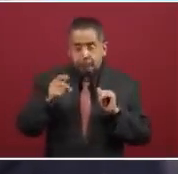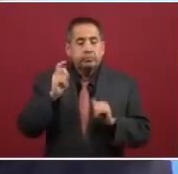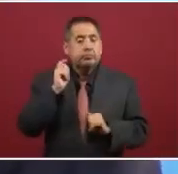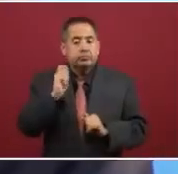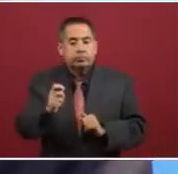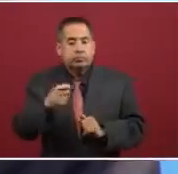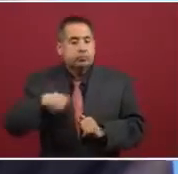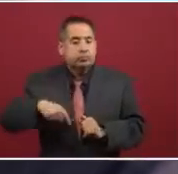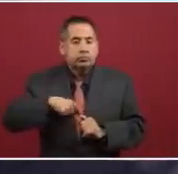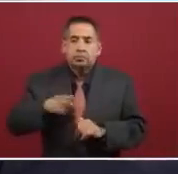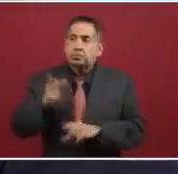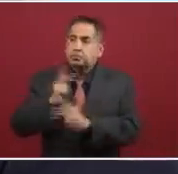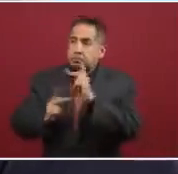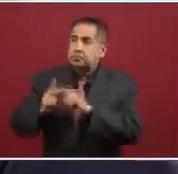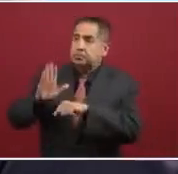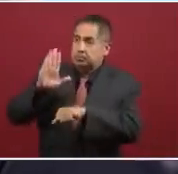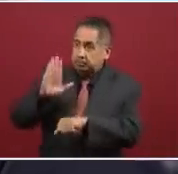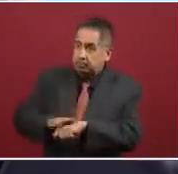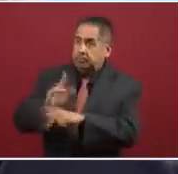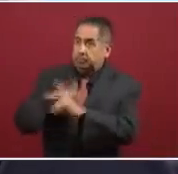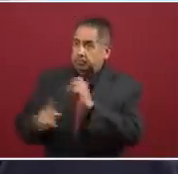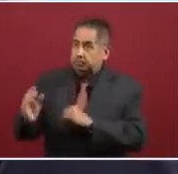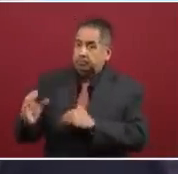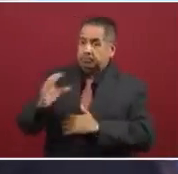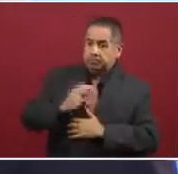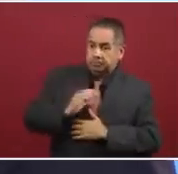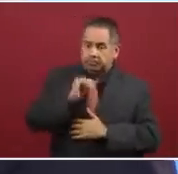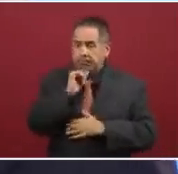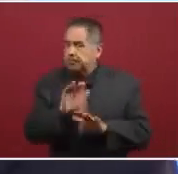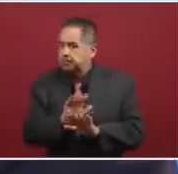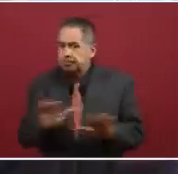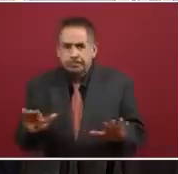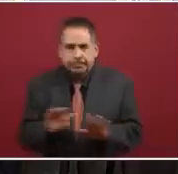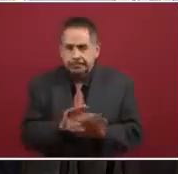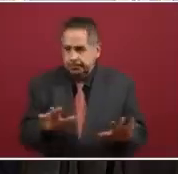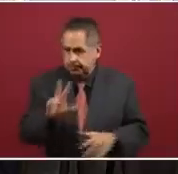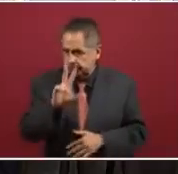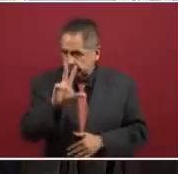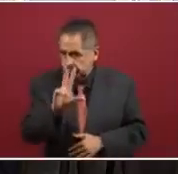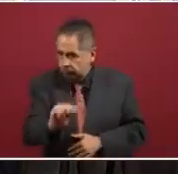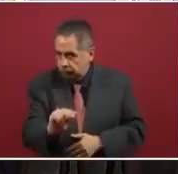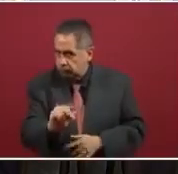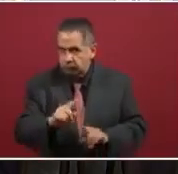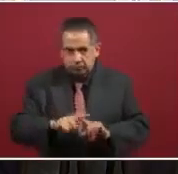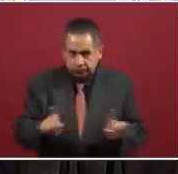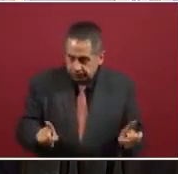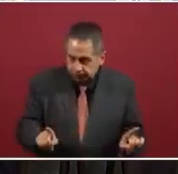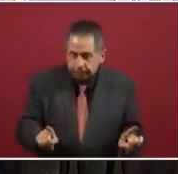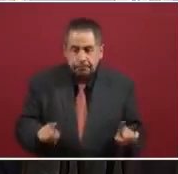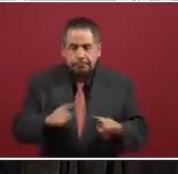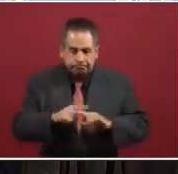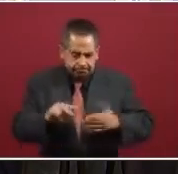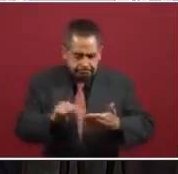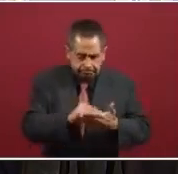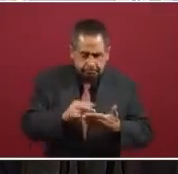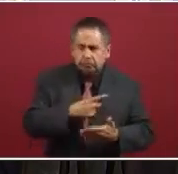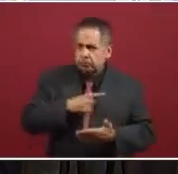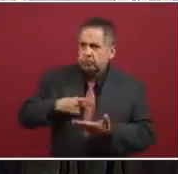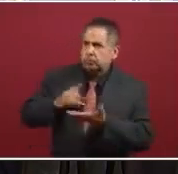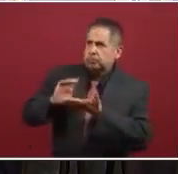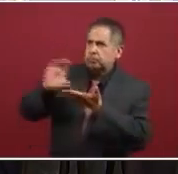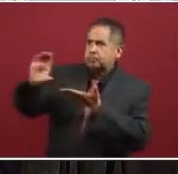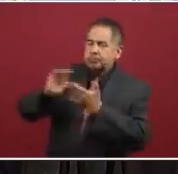estamos contratando deuda adicional para Pemex. Por el contrario, estamos mejorando